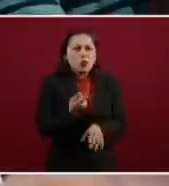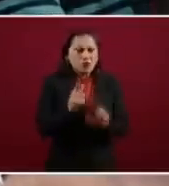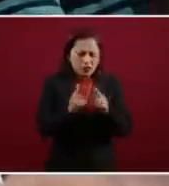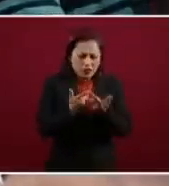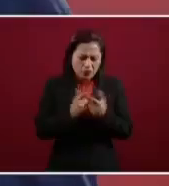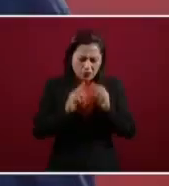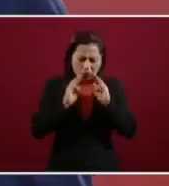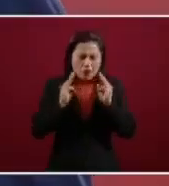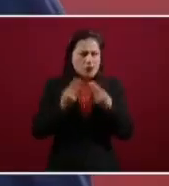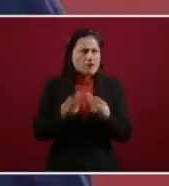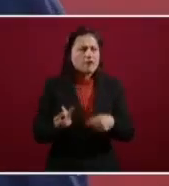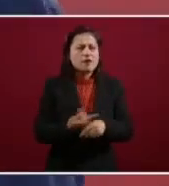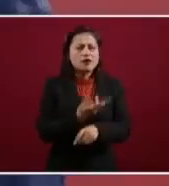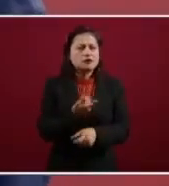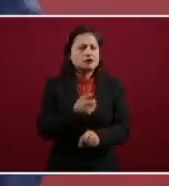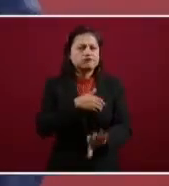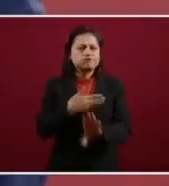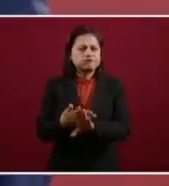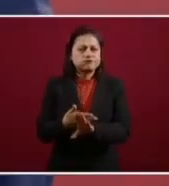van agotando